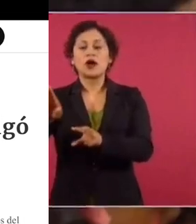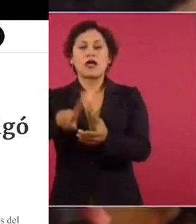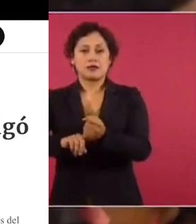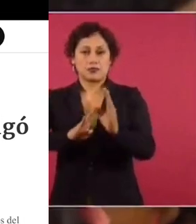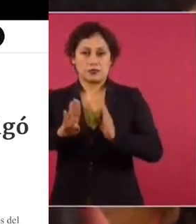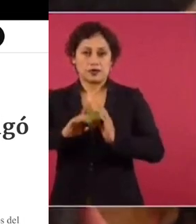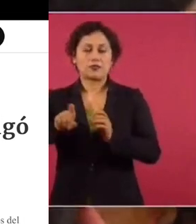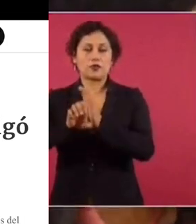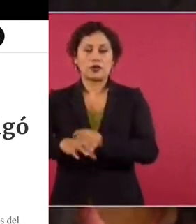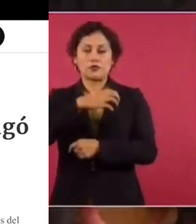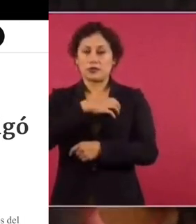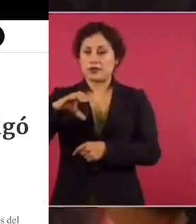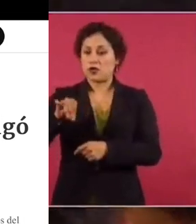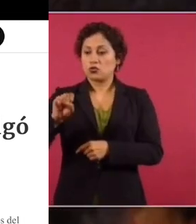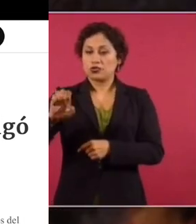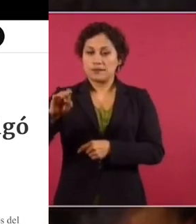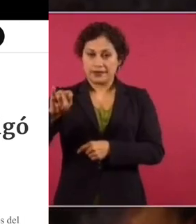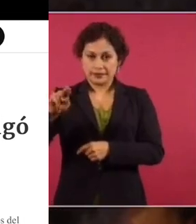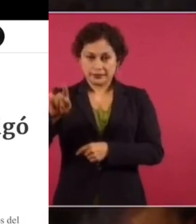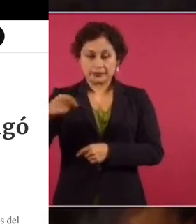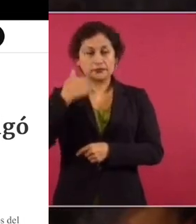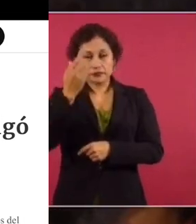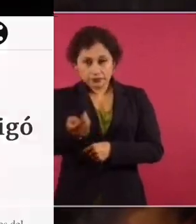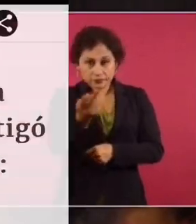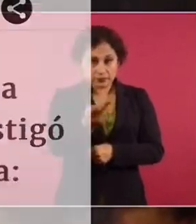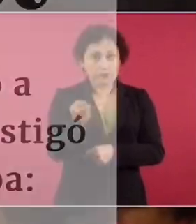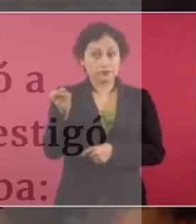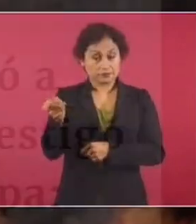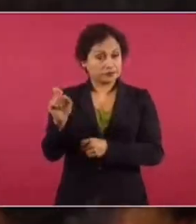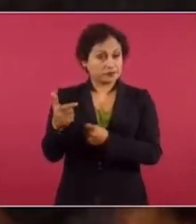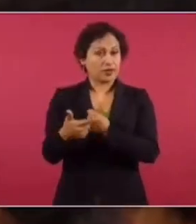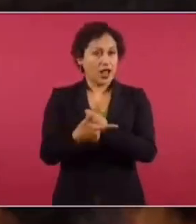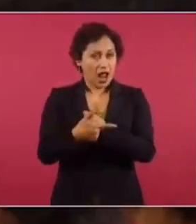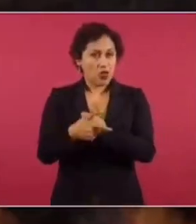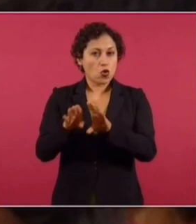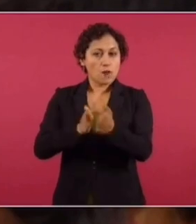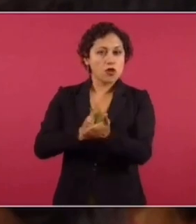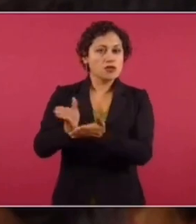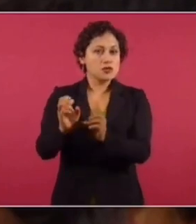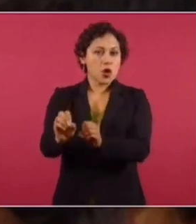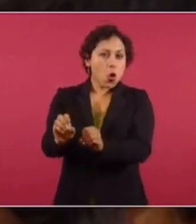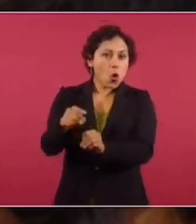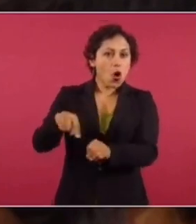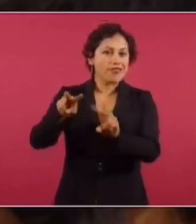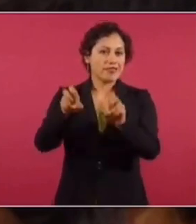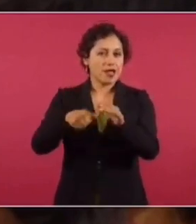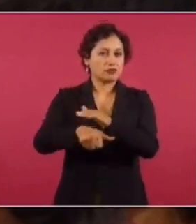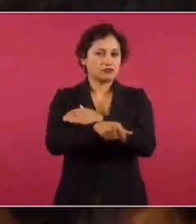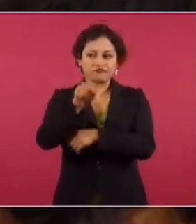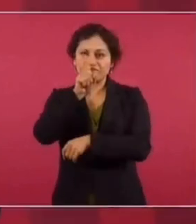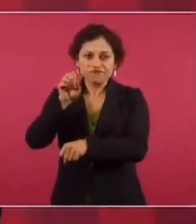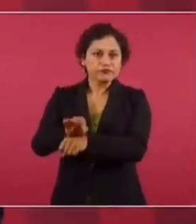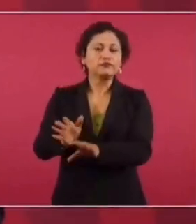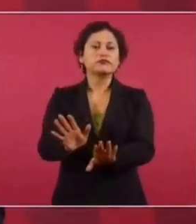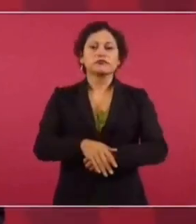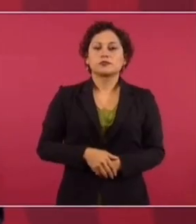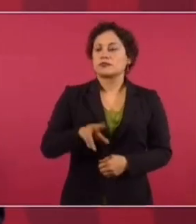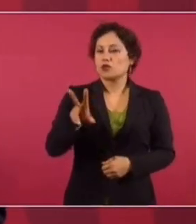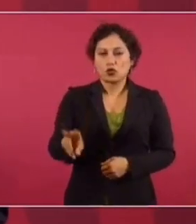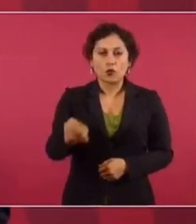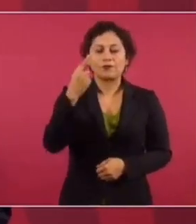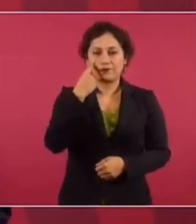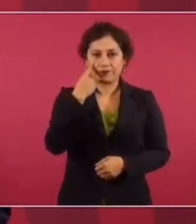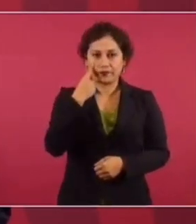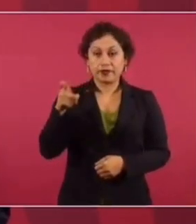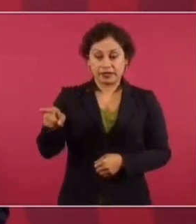milicia, entre ellos el capitán José Martínez Crespo. Preguntarle si en efecto hubo esta, pues una forma de alguna manera de intromisión o de influir en el caso Ayotzinapa. No le comentó en ningún momento. No, el general Sandoval